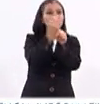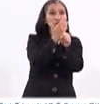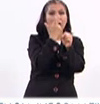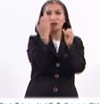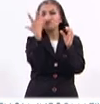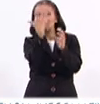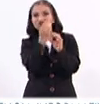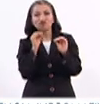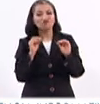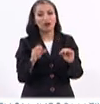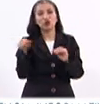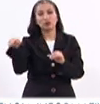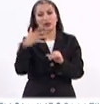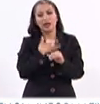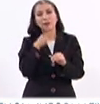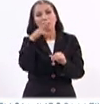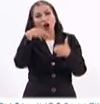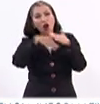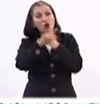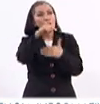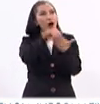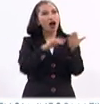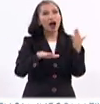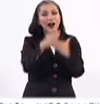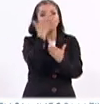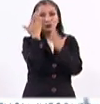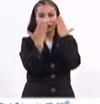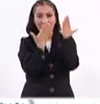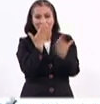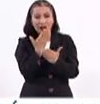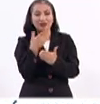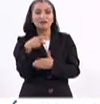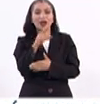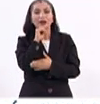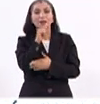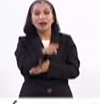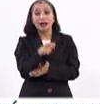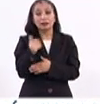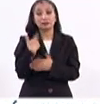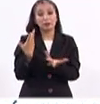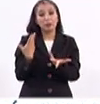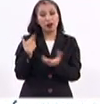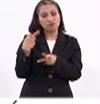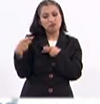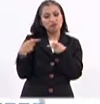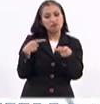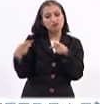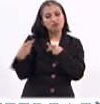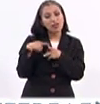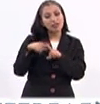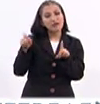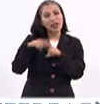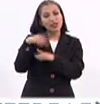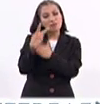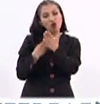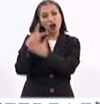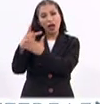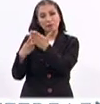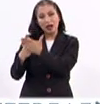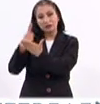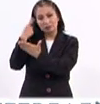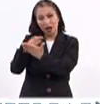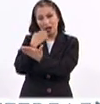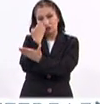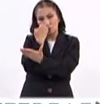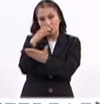infraestructura. Queremos que ustedes tengan mejores condiciones de estudio, pero también estamos desarrollando una serie de programas académicos,